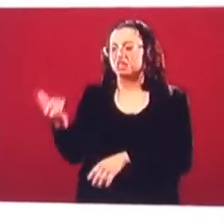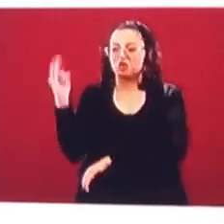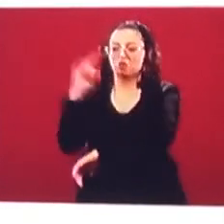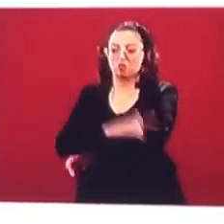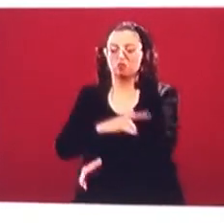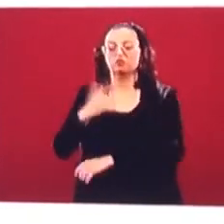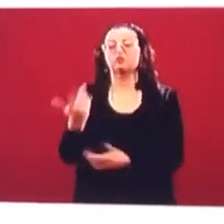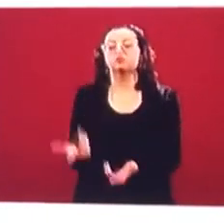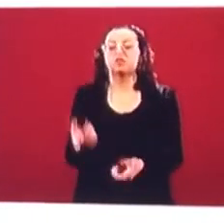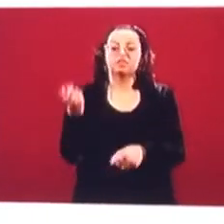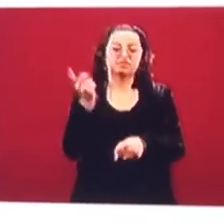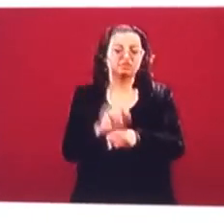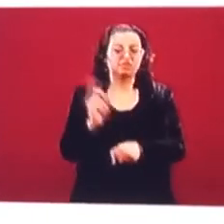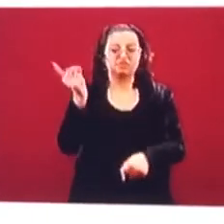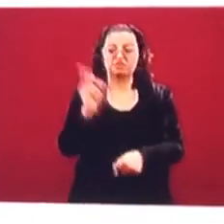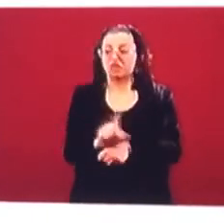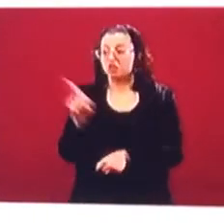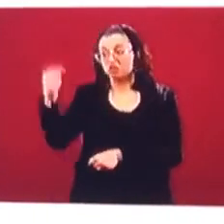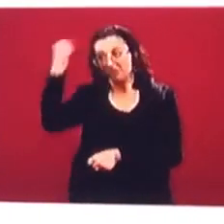noches.